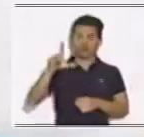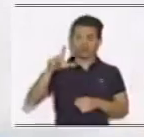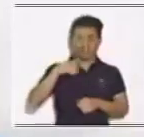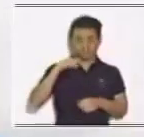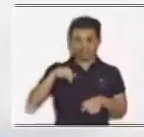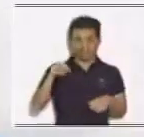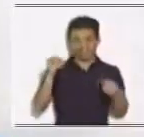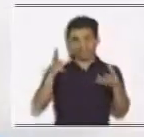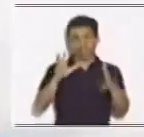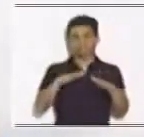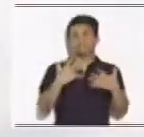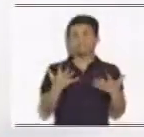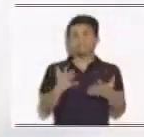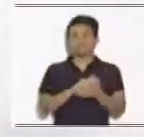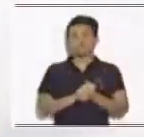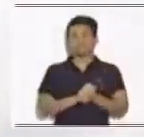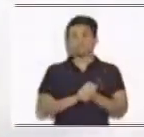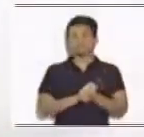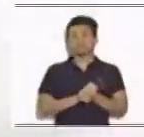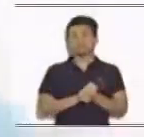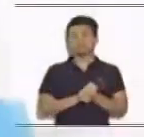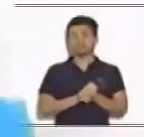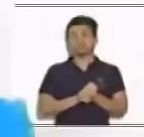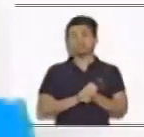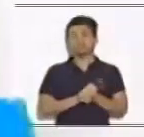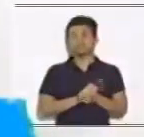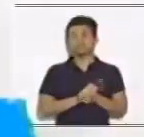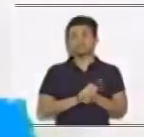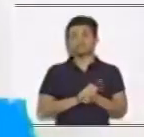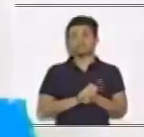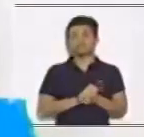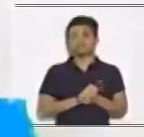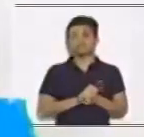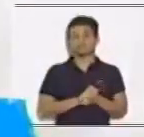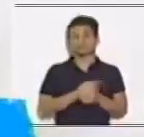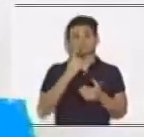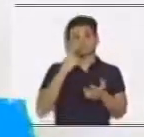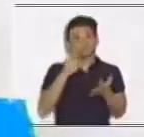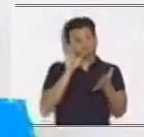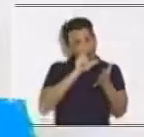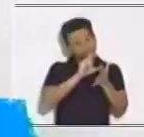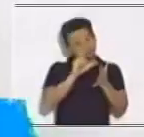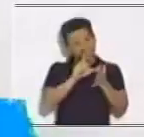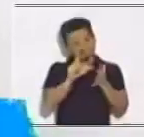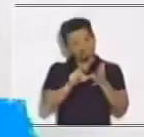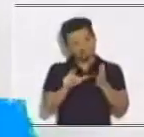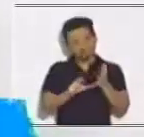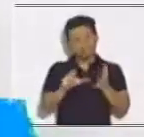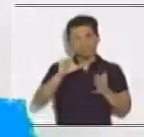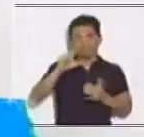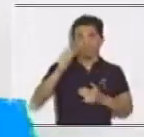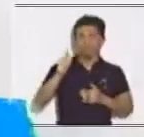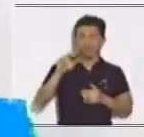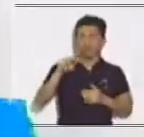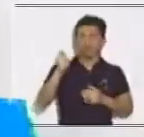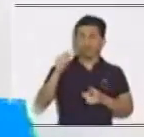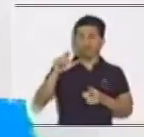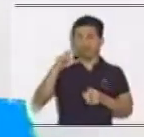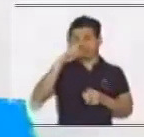oportunidad desarrollaremos el tema de las características y propiedades del